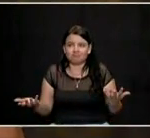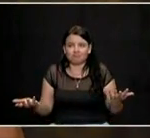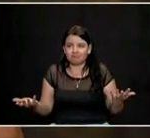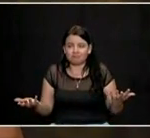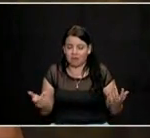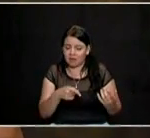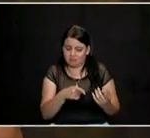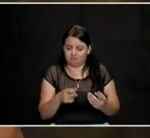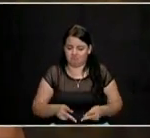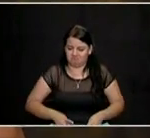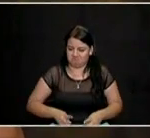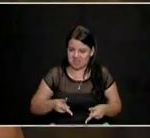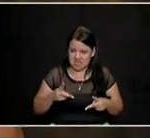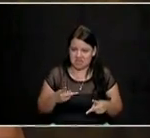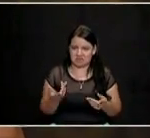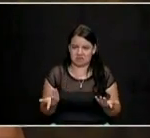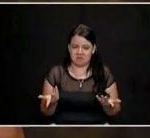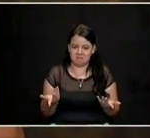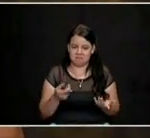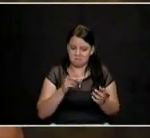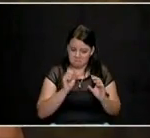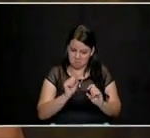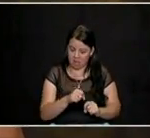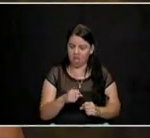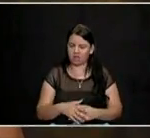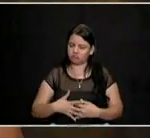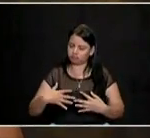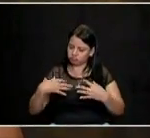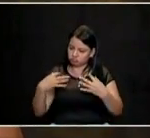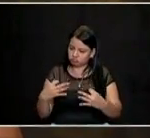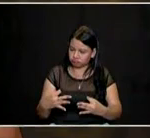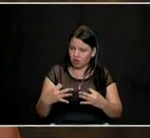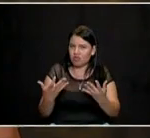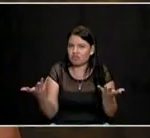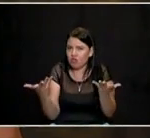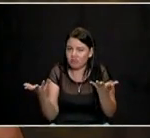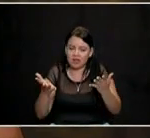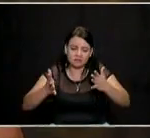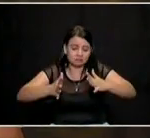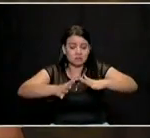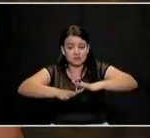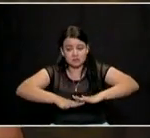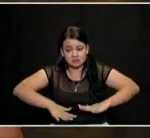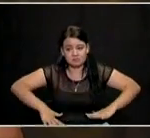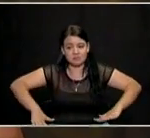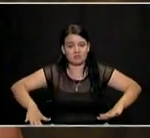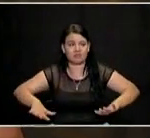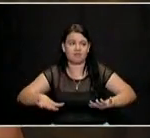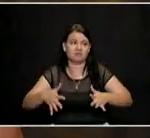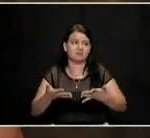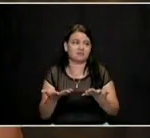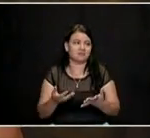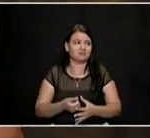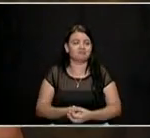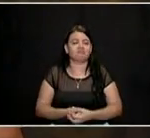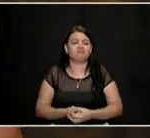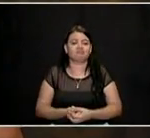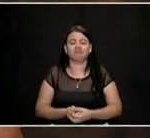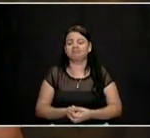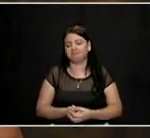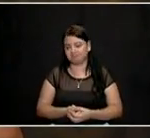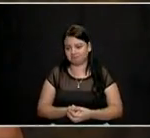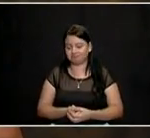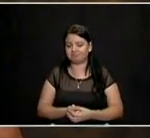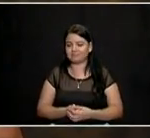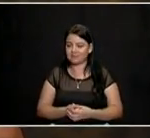nivel de vida que ellos puedan tener un espacios tener lugares que les